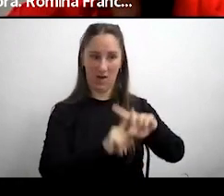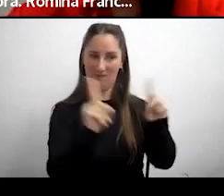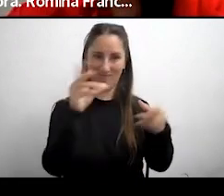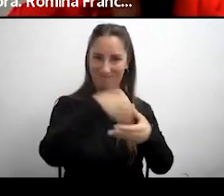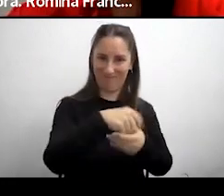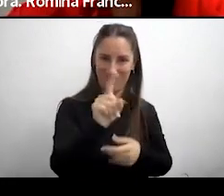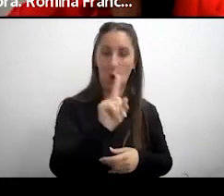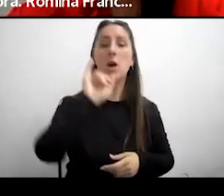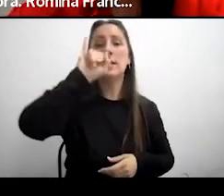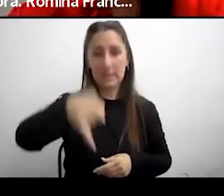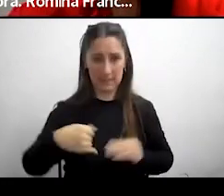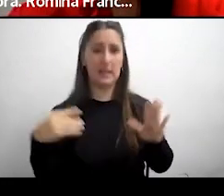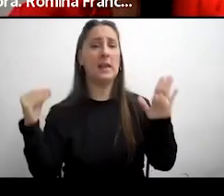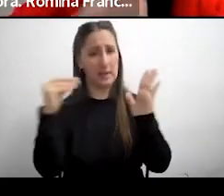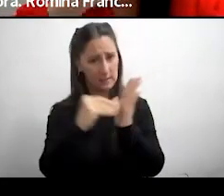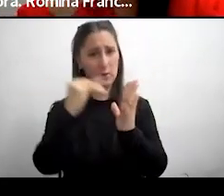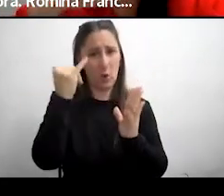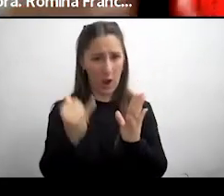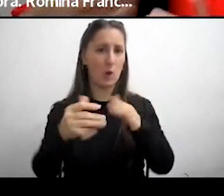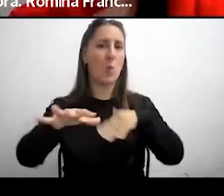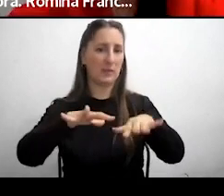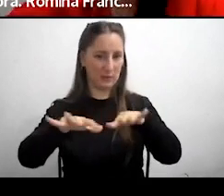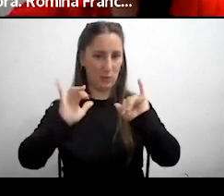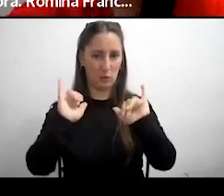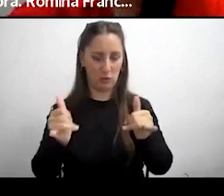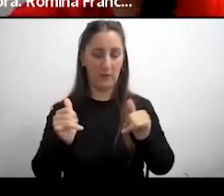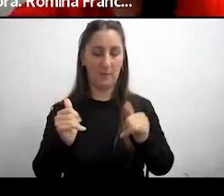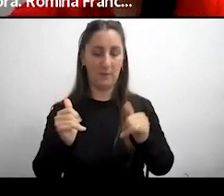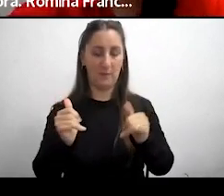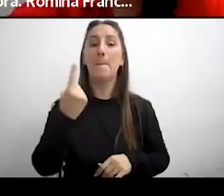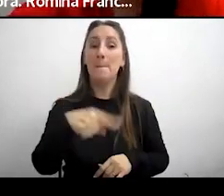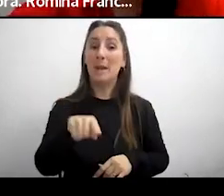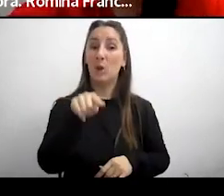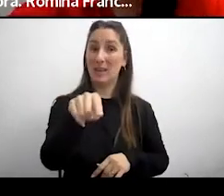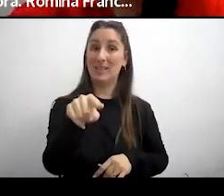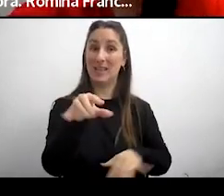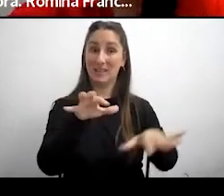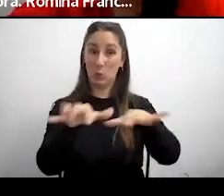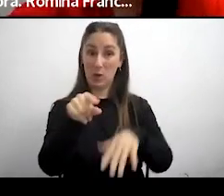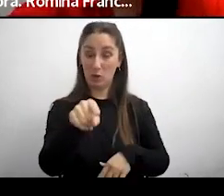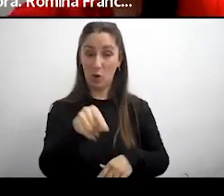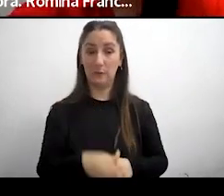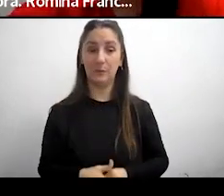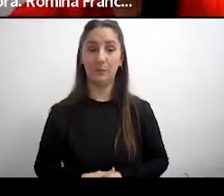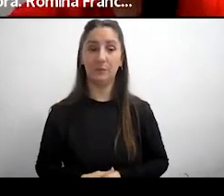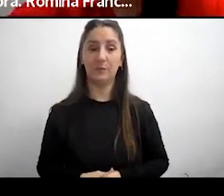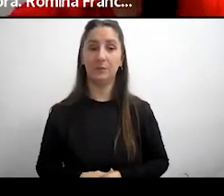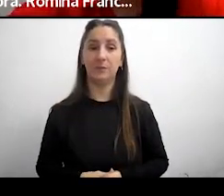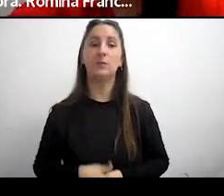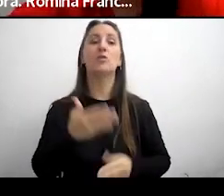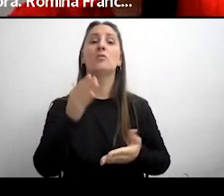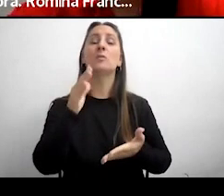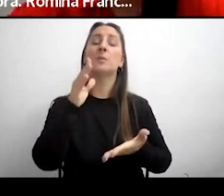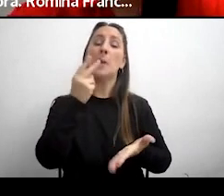registrado y como un activo, pero en este caso, impositivamente yo no voy